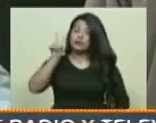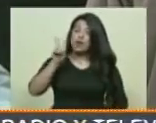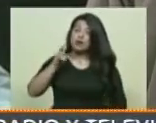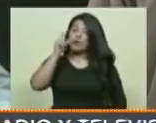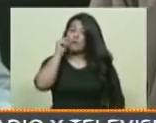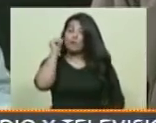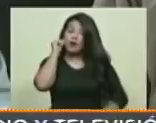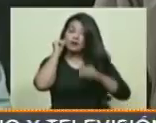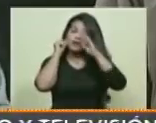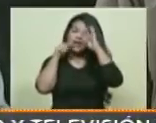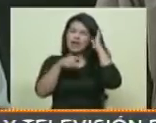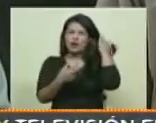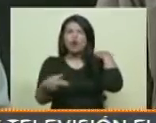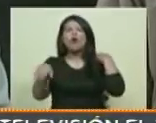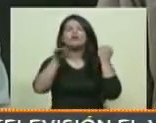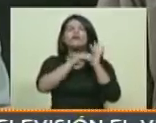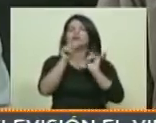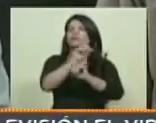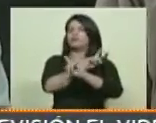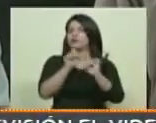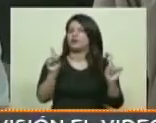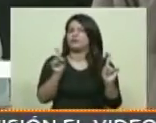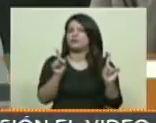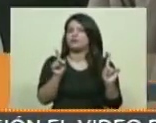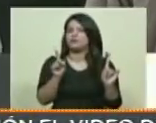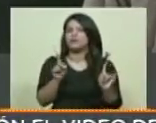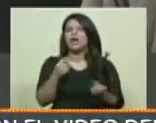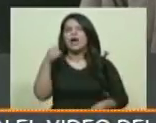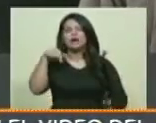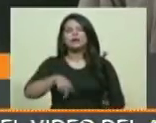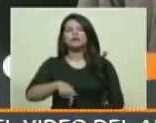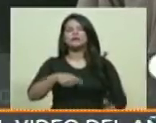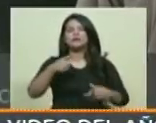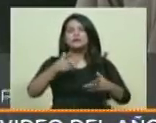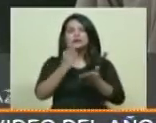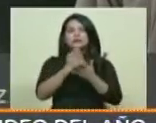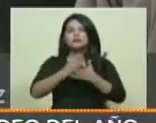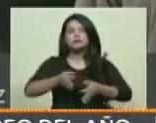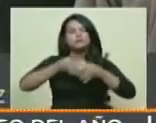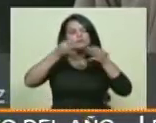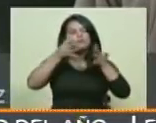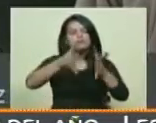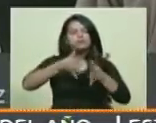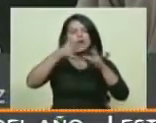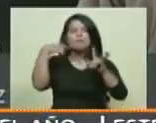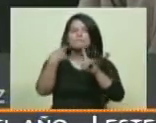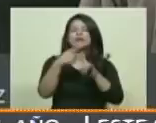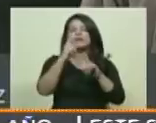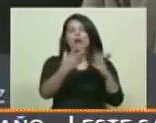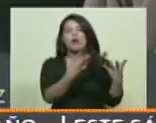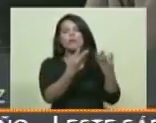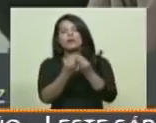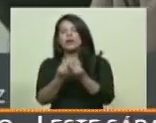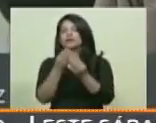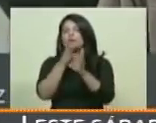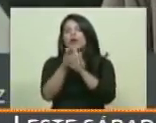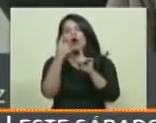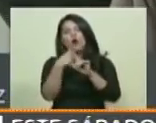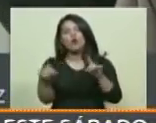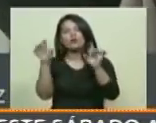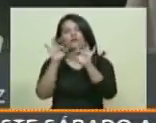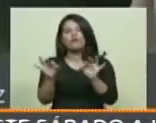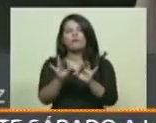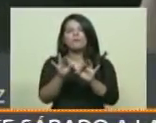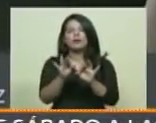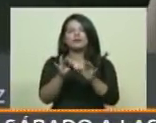venezolanas no vuelvan a repetirse. Es una concepción pedagógica, pero al mismo tiempo vendrá acompañada de otro tipo de